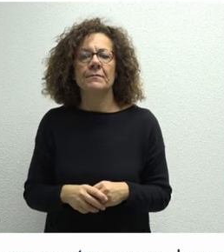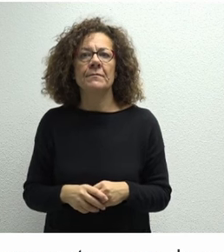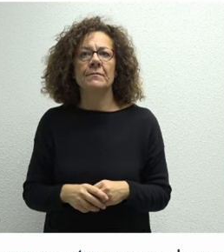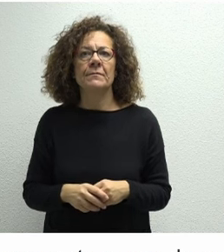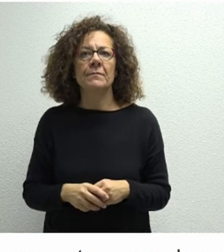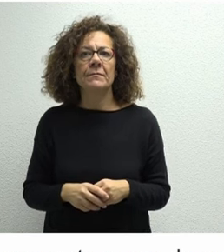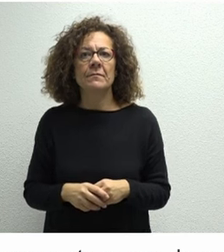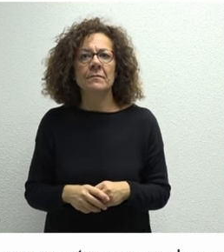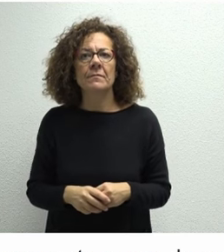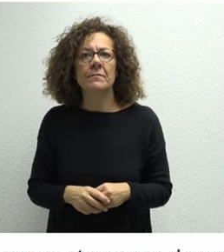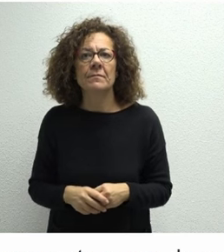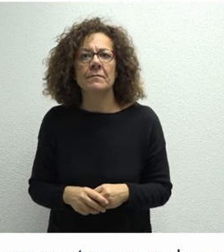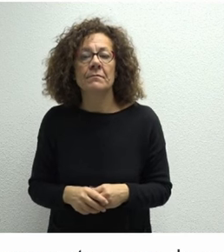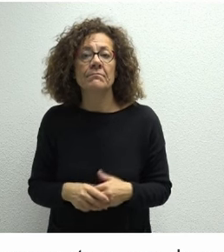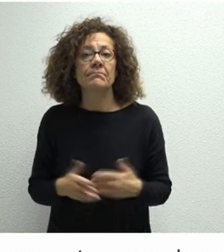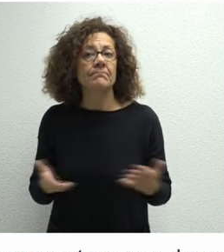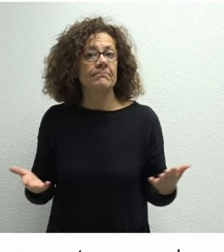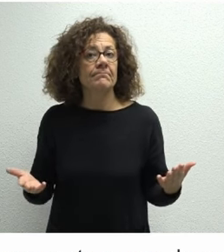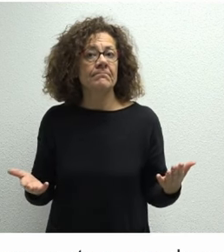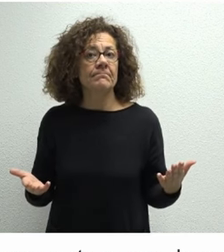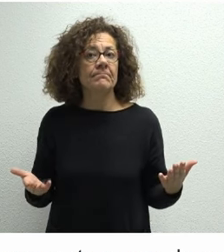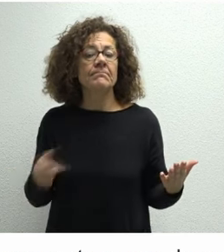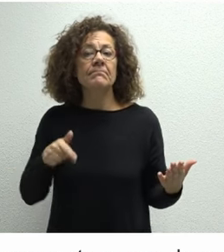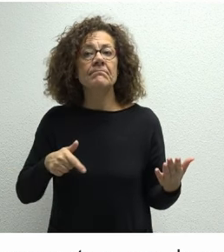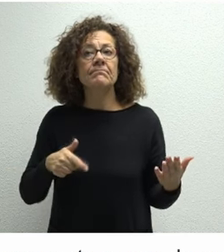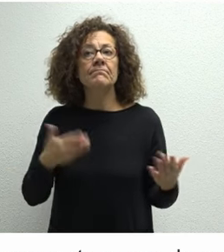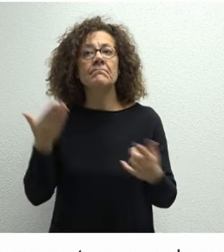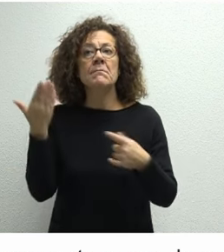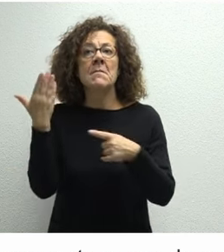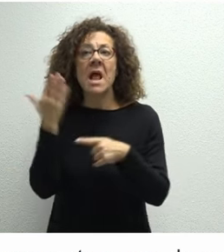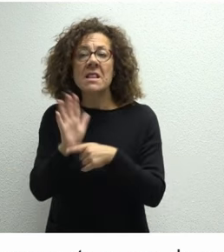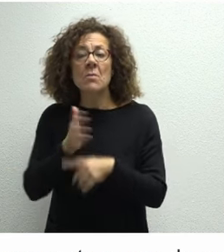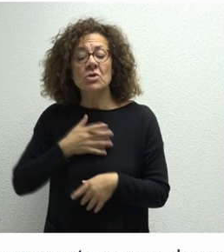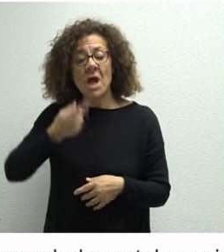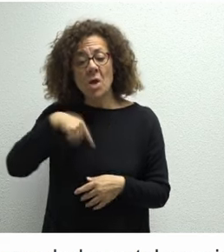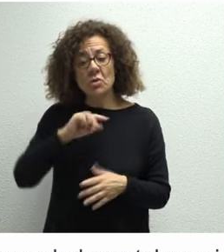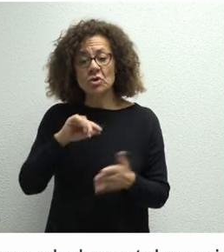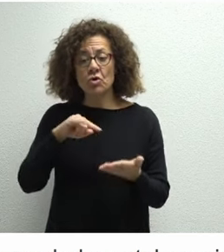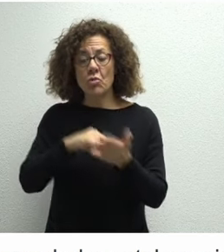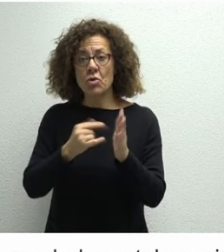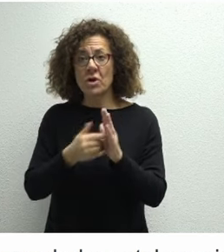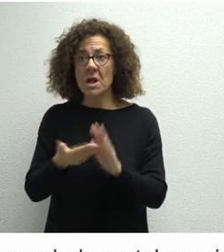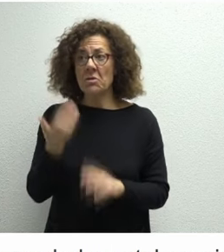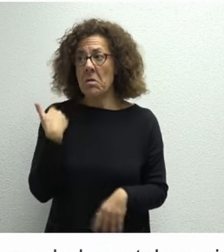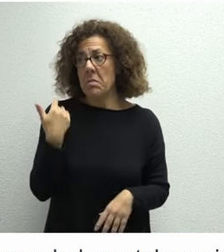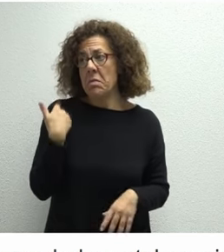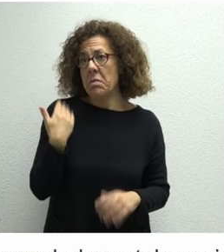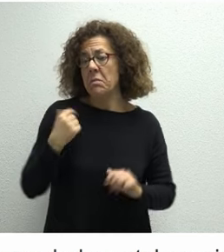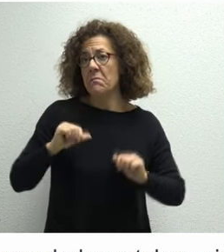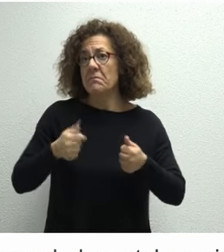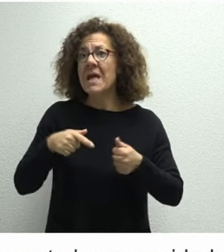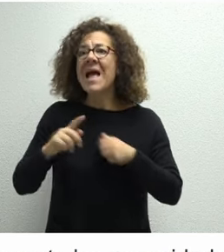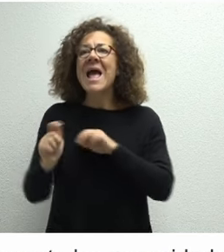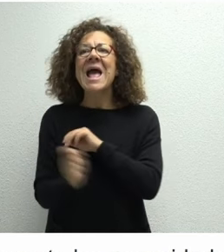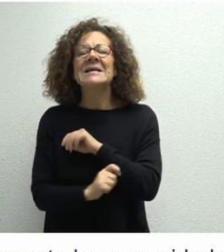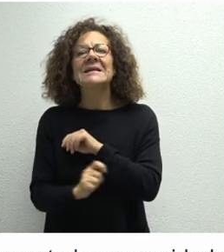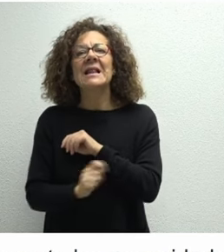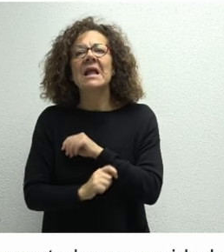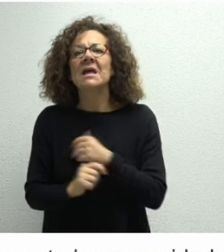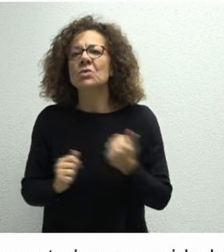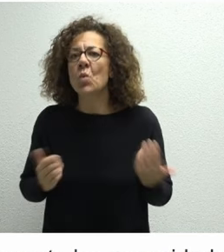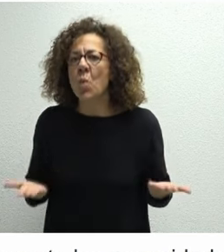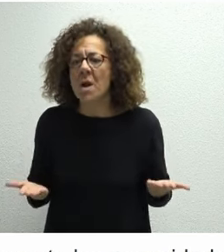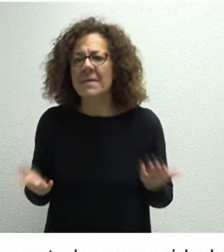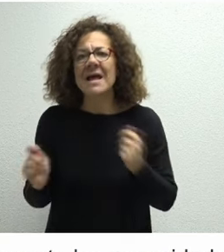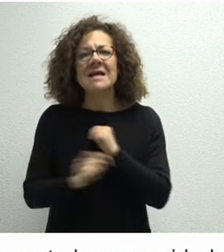conductuales y bueno Eh Pues fuimos planteando en nuestro proyecto de batra hace unos años pues qué estrategia no eh